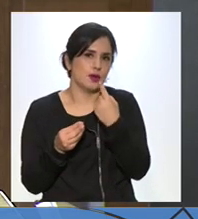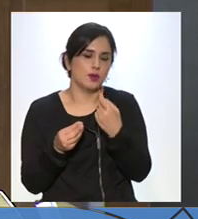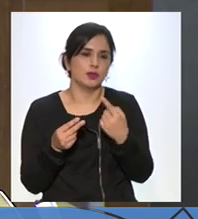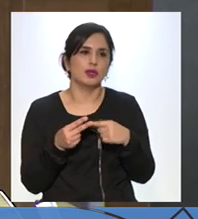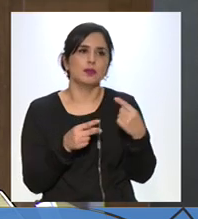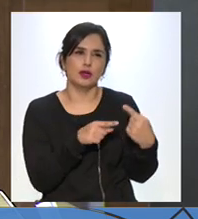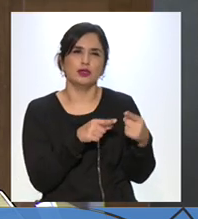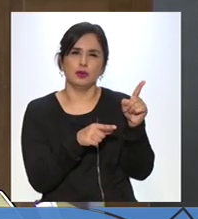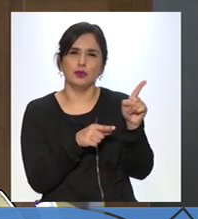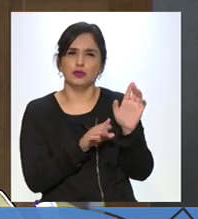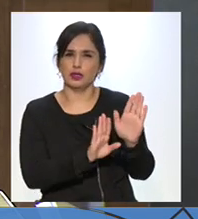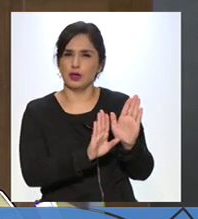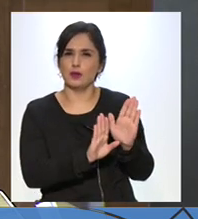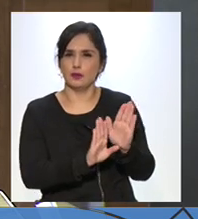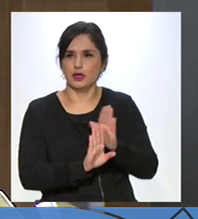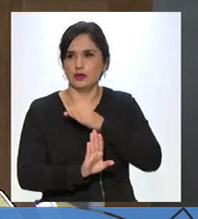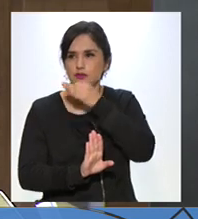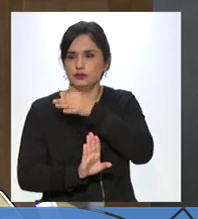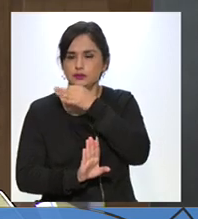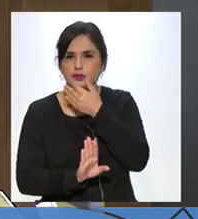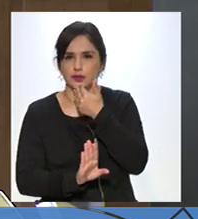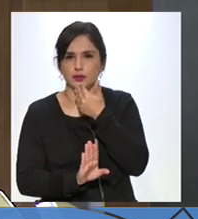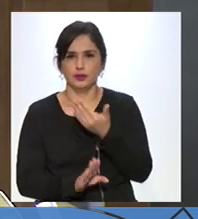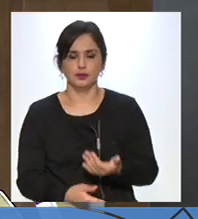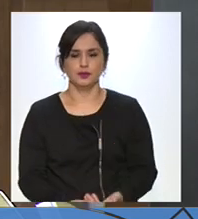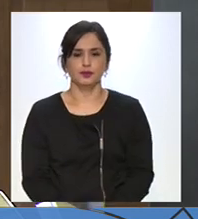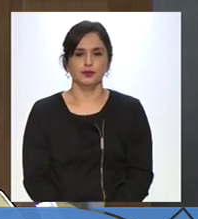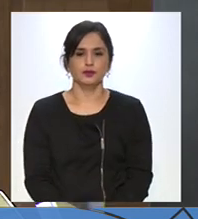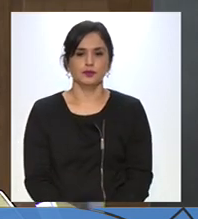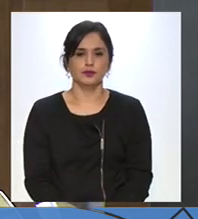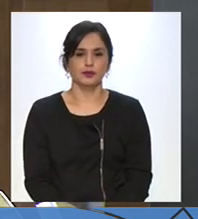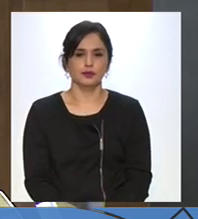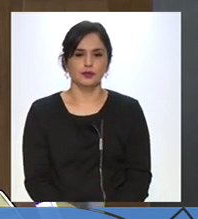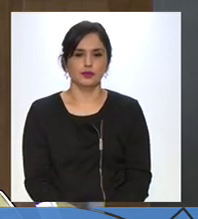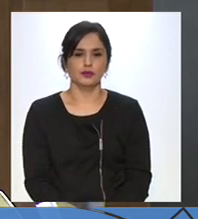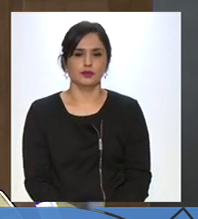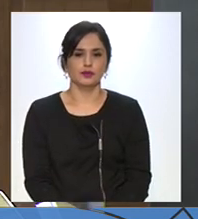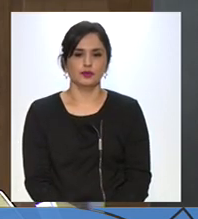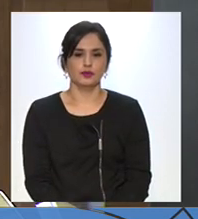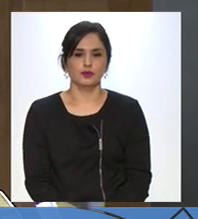otras personas que quieren plantear, otros temas.